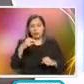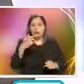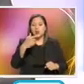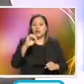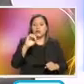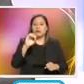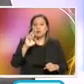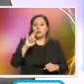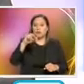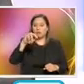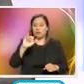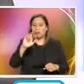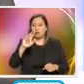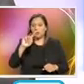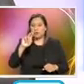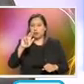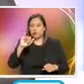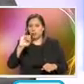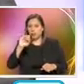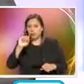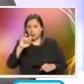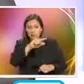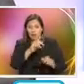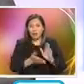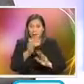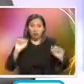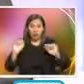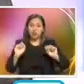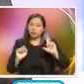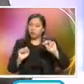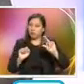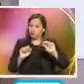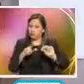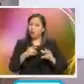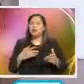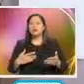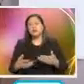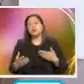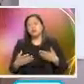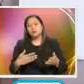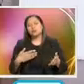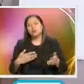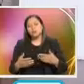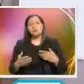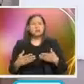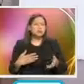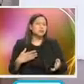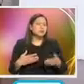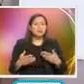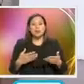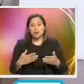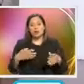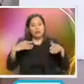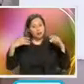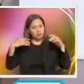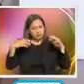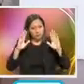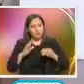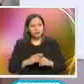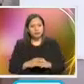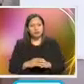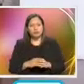en rodillas, no se les va a recomendar correr, ¿no? Sino pueden hacer una actividad física, caminata, etcétera. Modificación